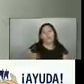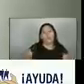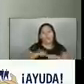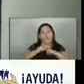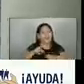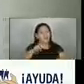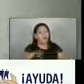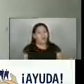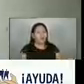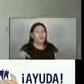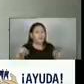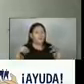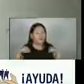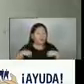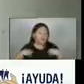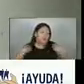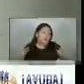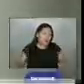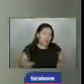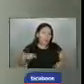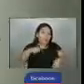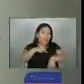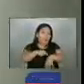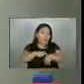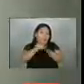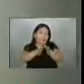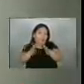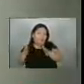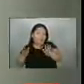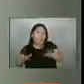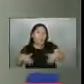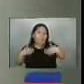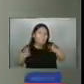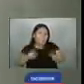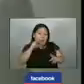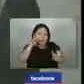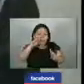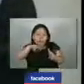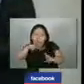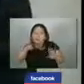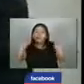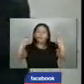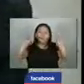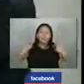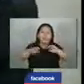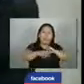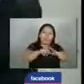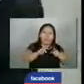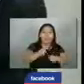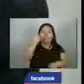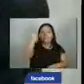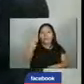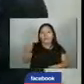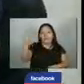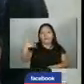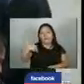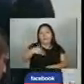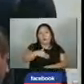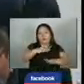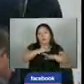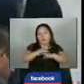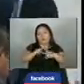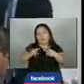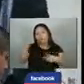rechazó la solicitud, por lo que esta etapa será clave en el juicio para los ilícitos que se le imputan a David Munguía Payés